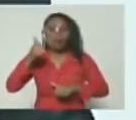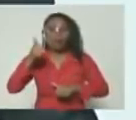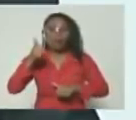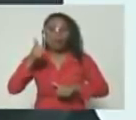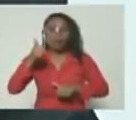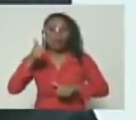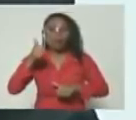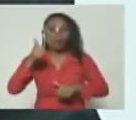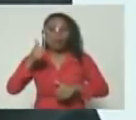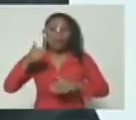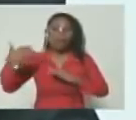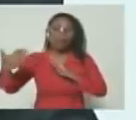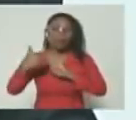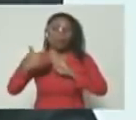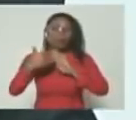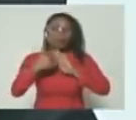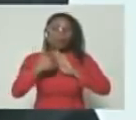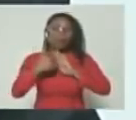sanciones criminales,